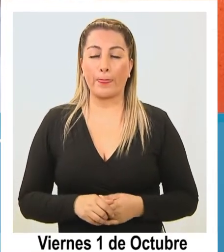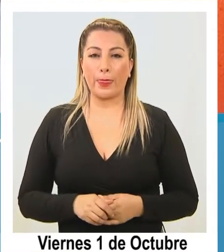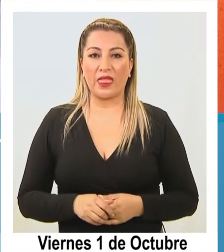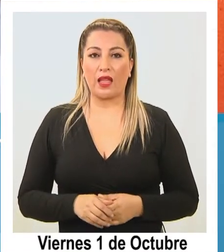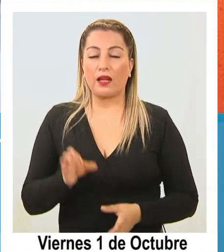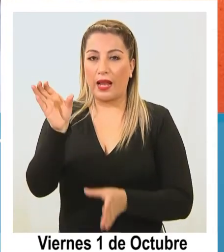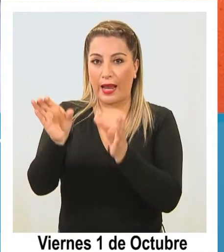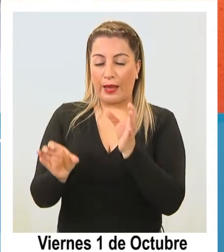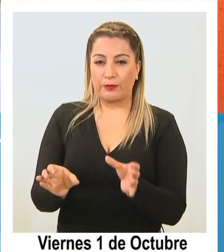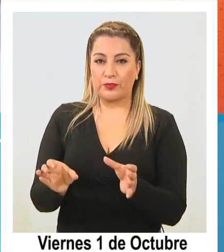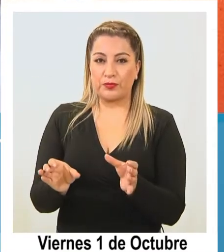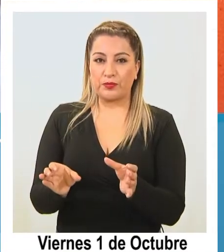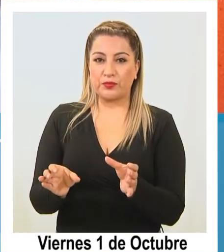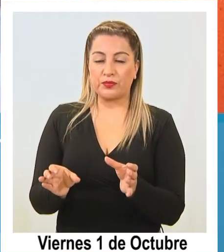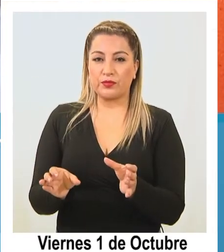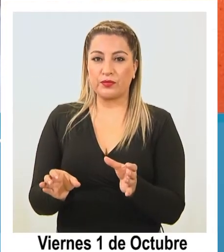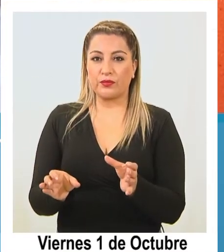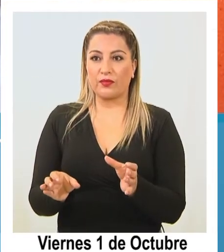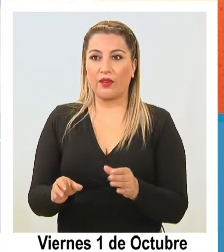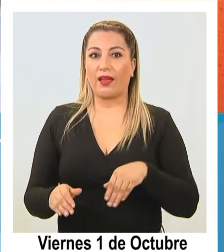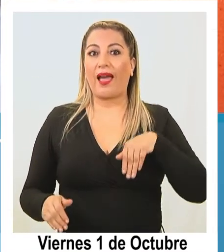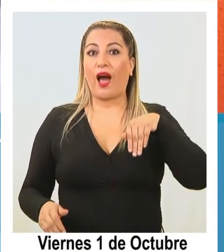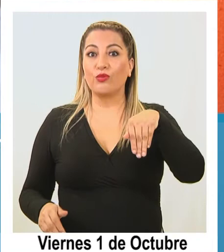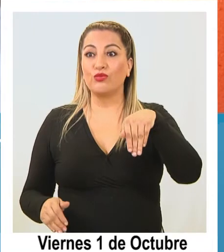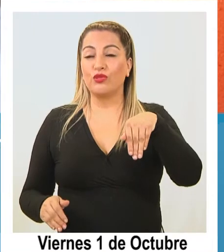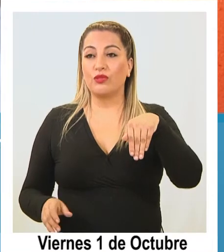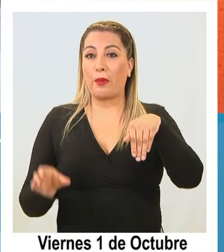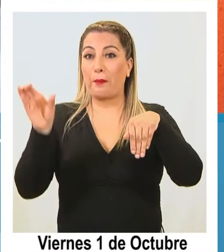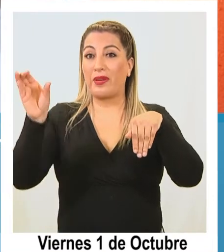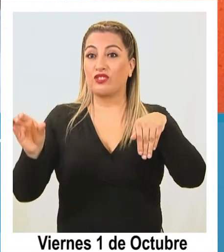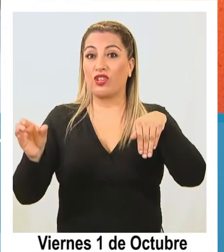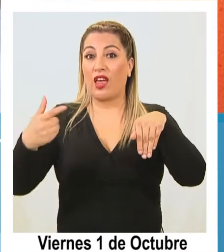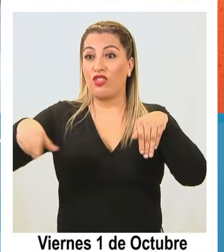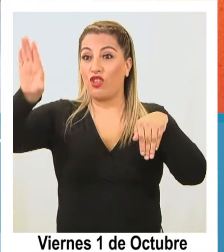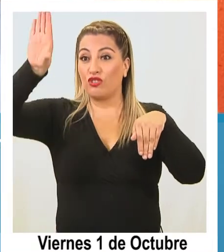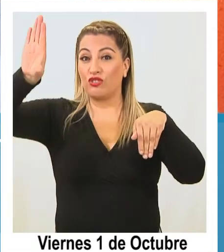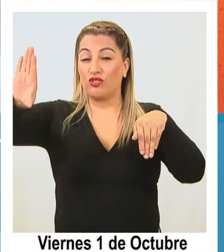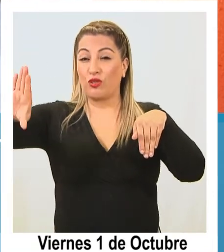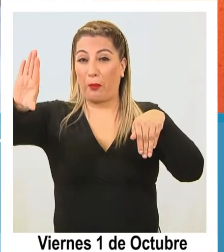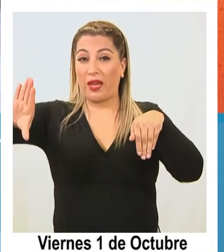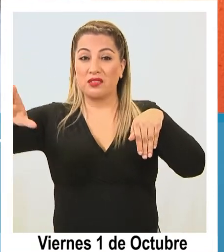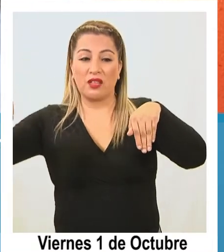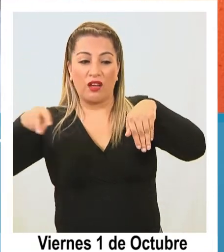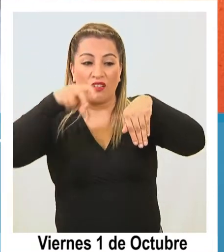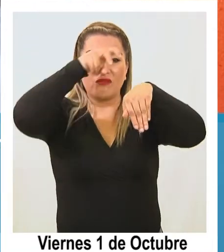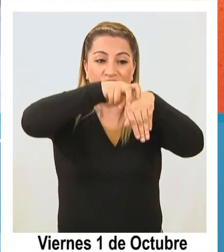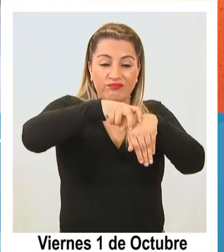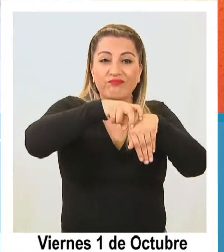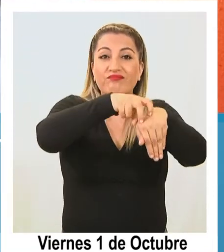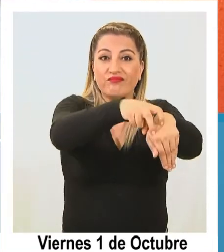las personas que están transportando migrantes desde Colchane. También